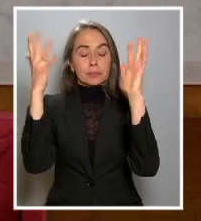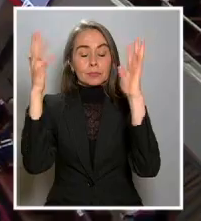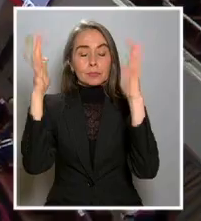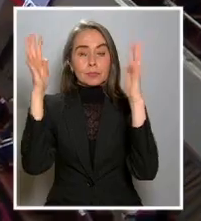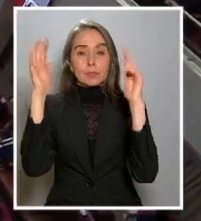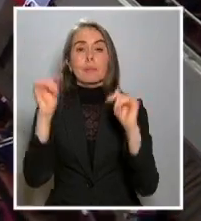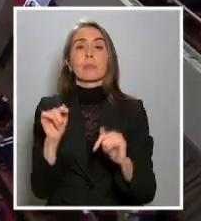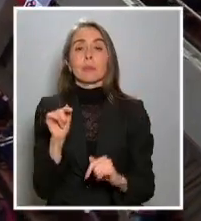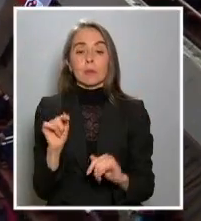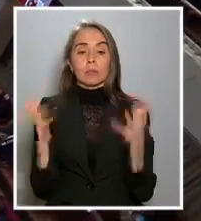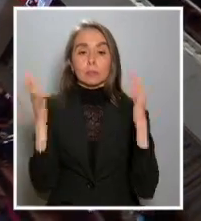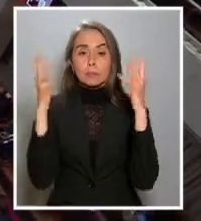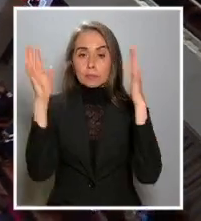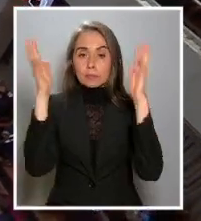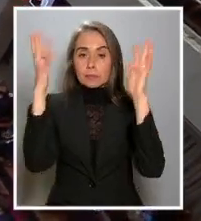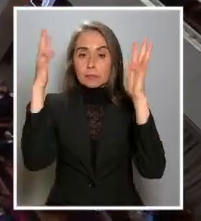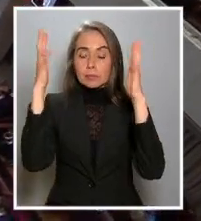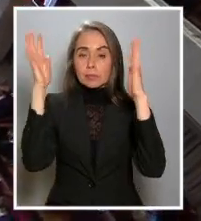Con ello,